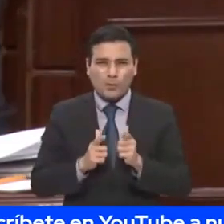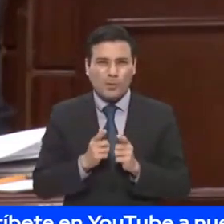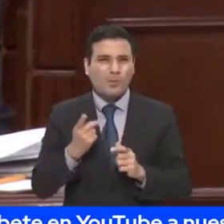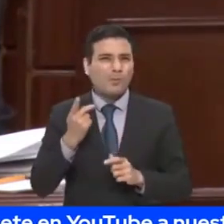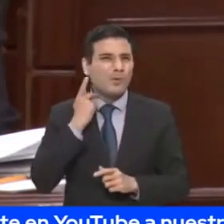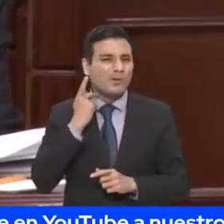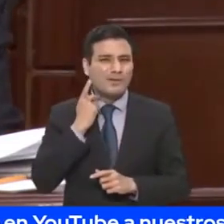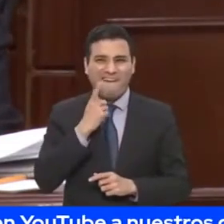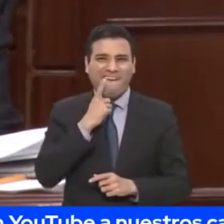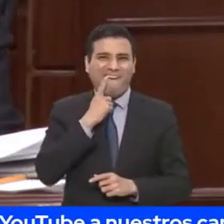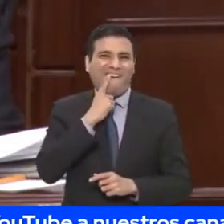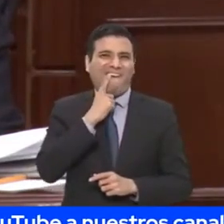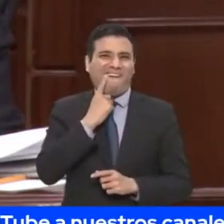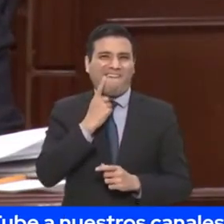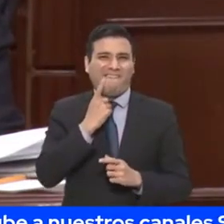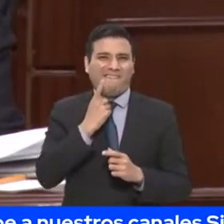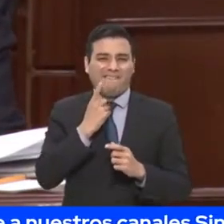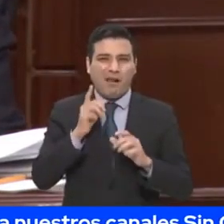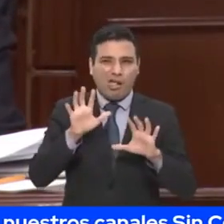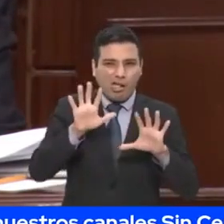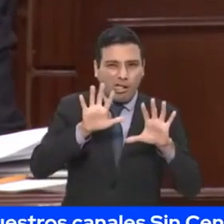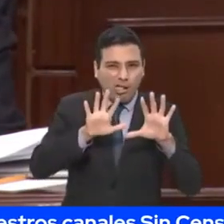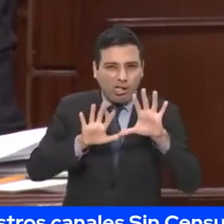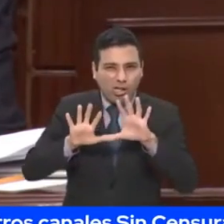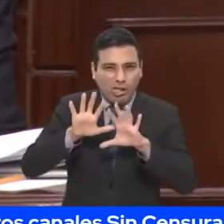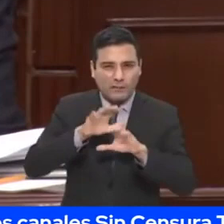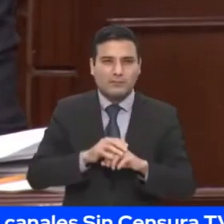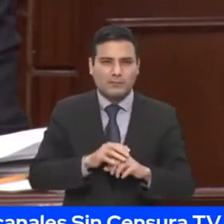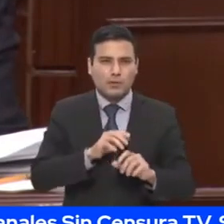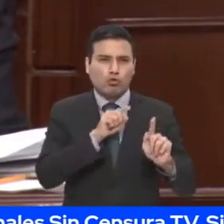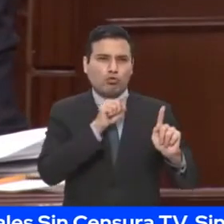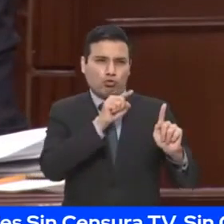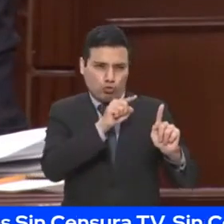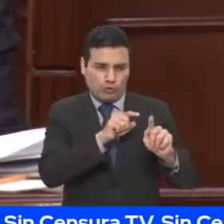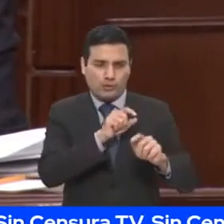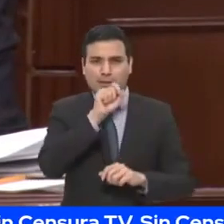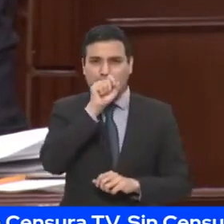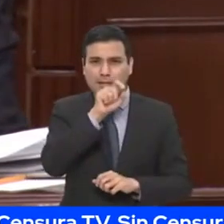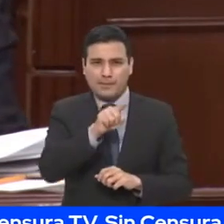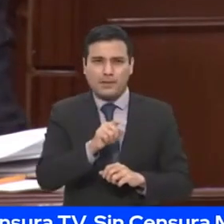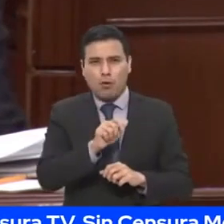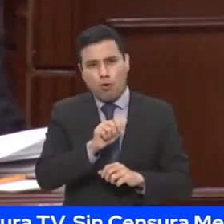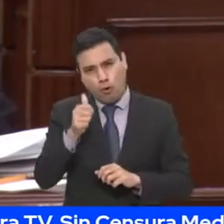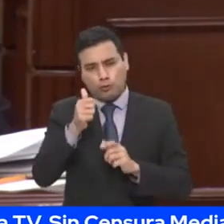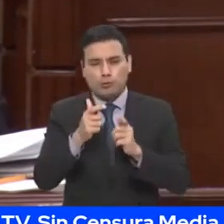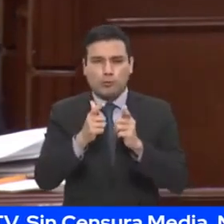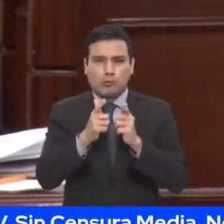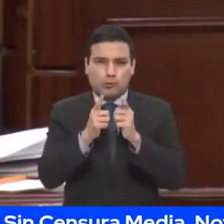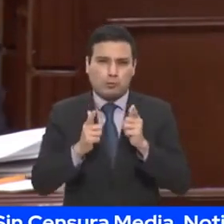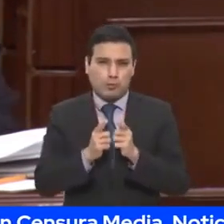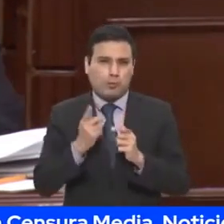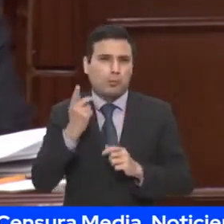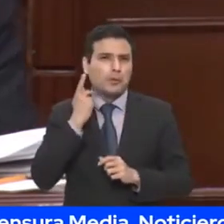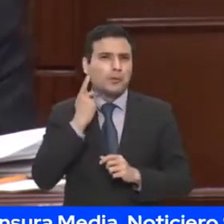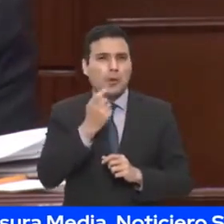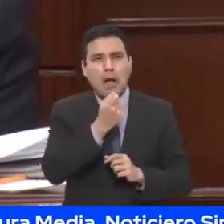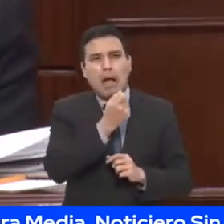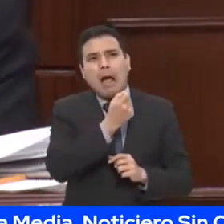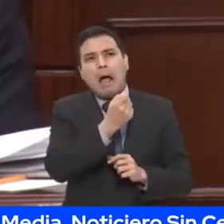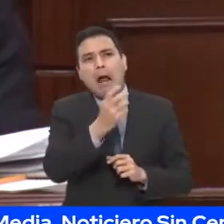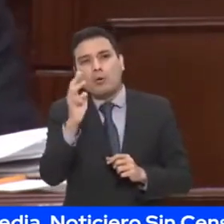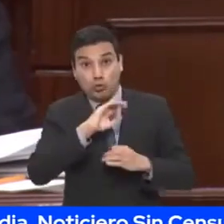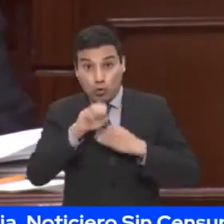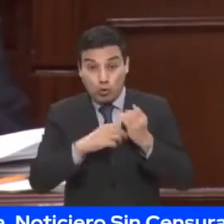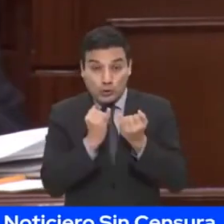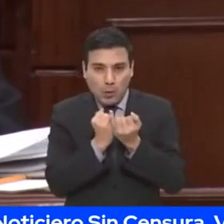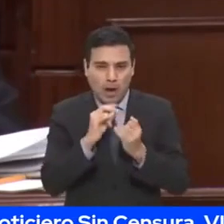usted y algunos de su partido, ¿por qué decir algunos? Porque no todos son como usted, algunos de su partido,